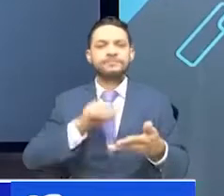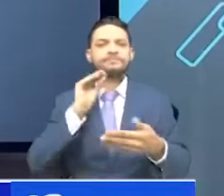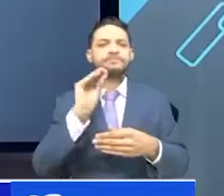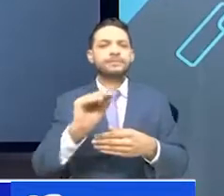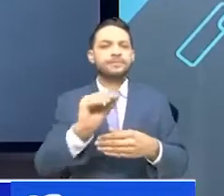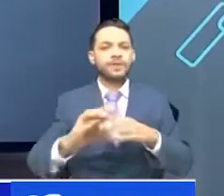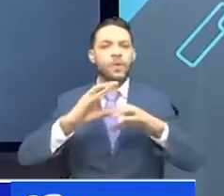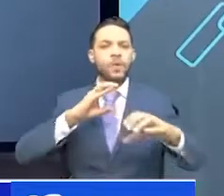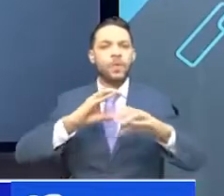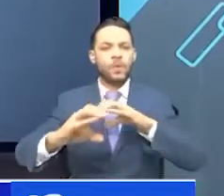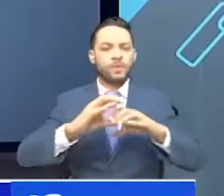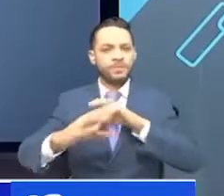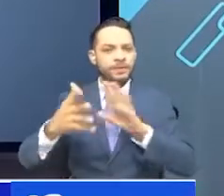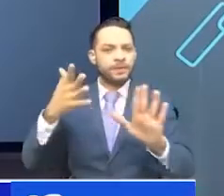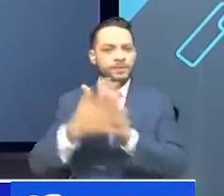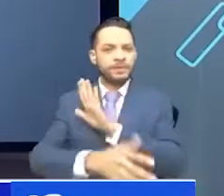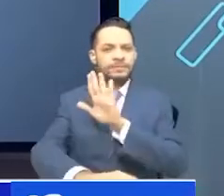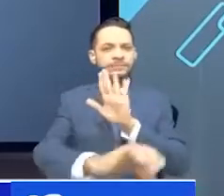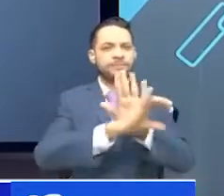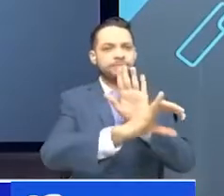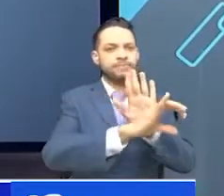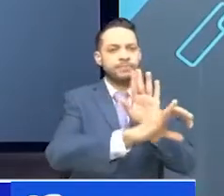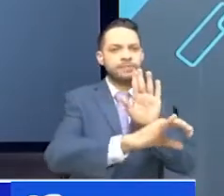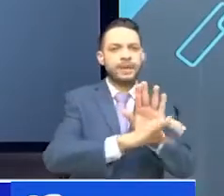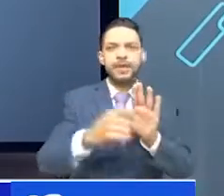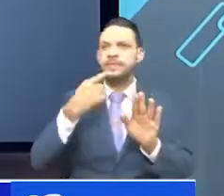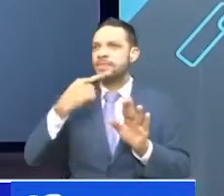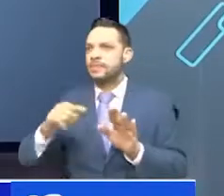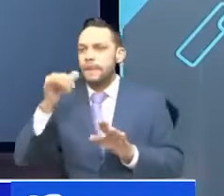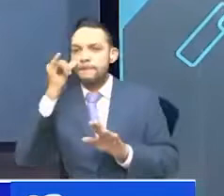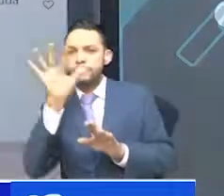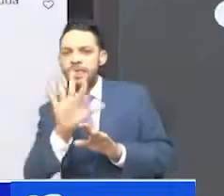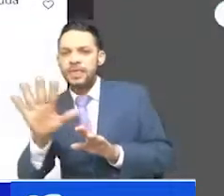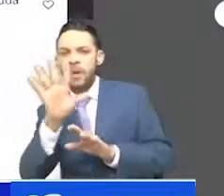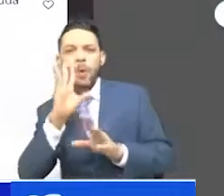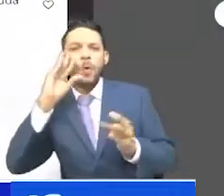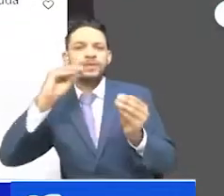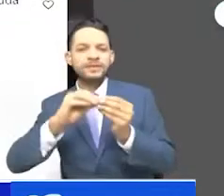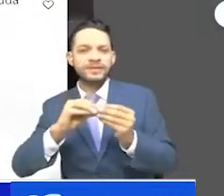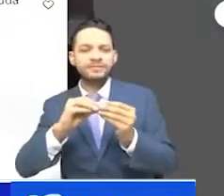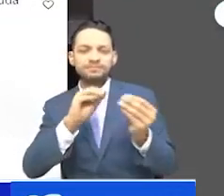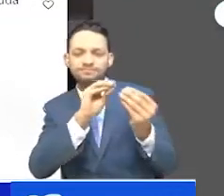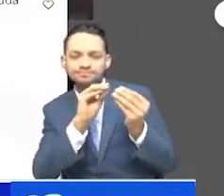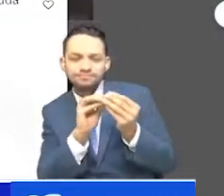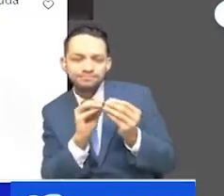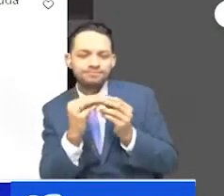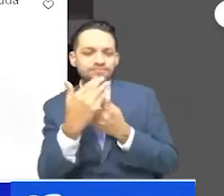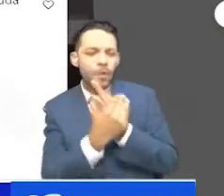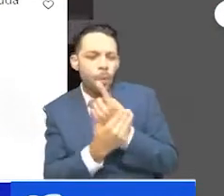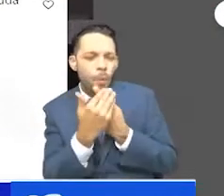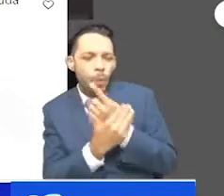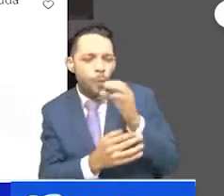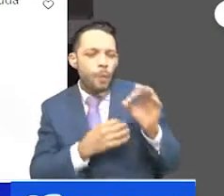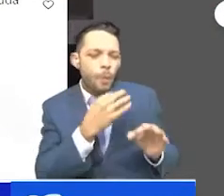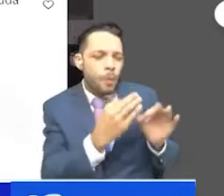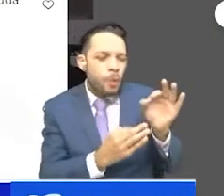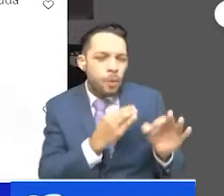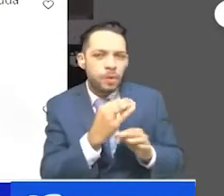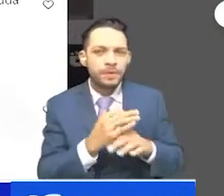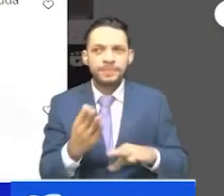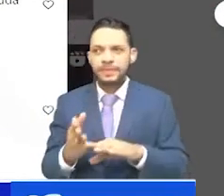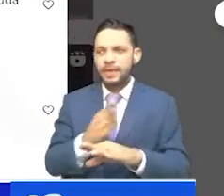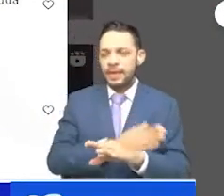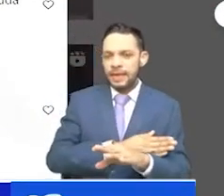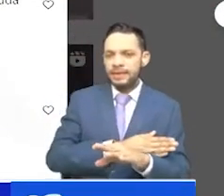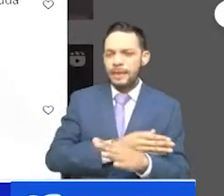y Mafe publicó en su cuenta de Instagram un video en el que se los ve muy amorosos. Cabe resaltar que cuando Egan